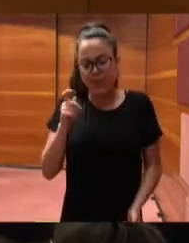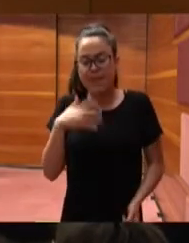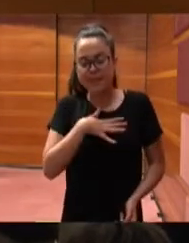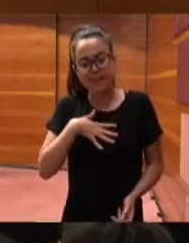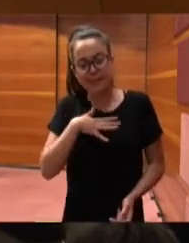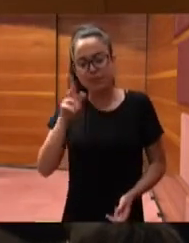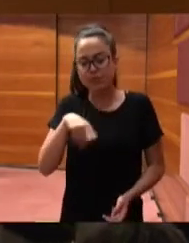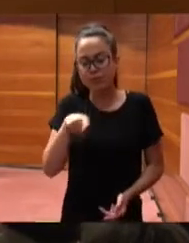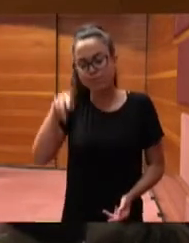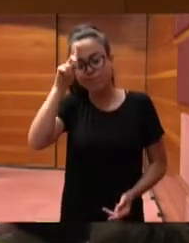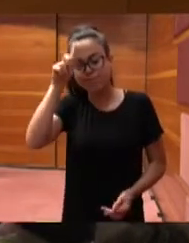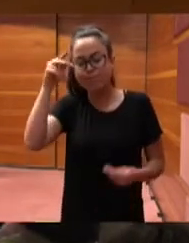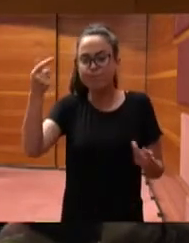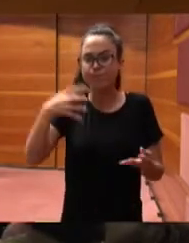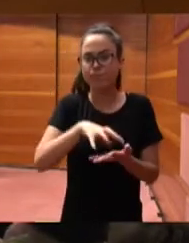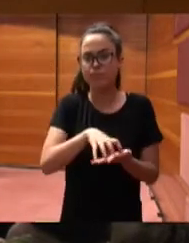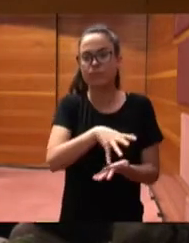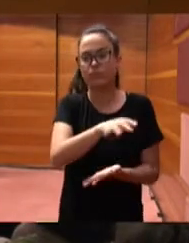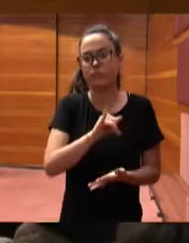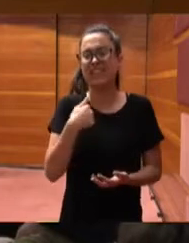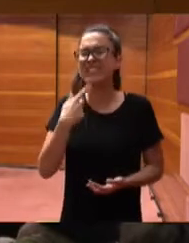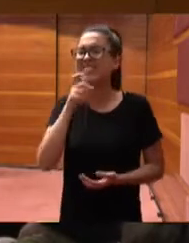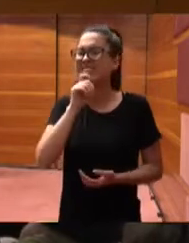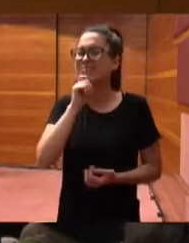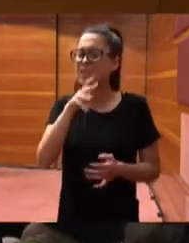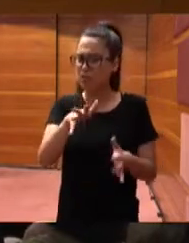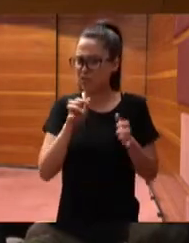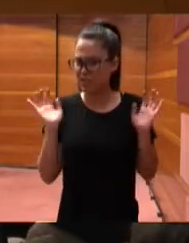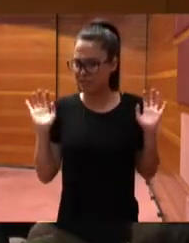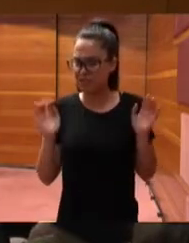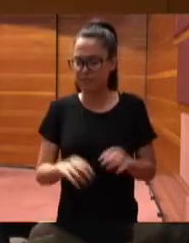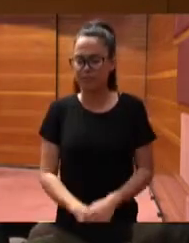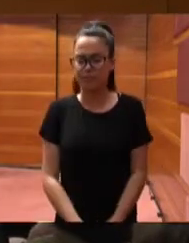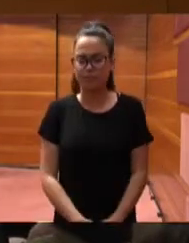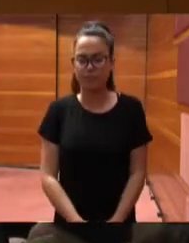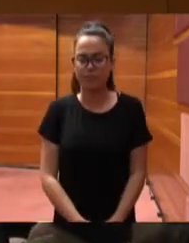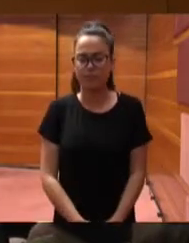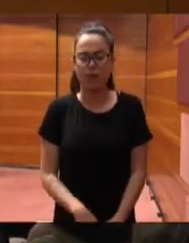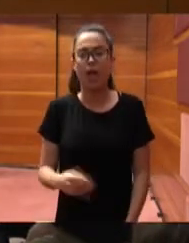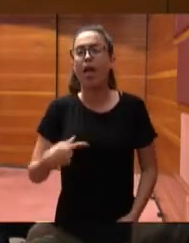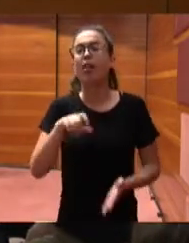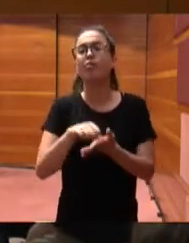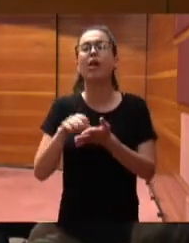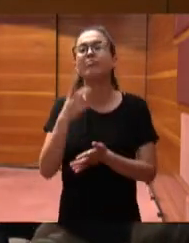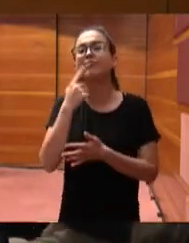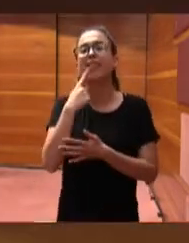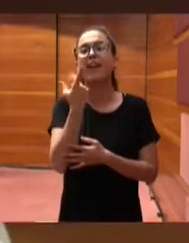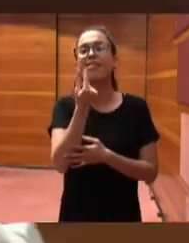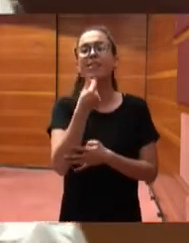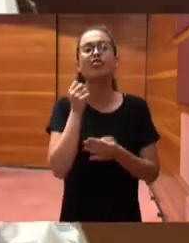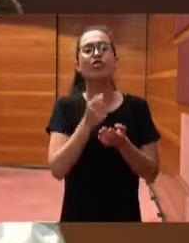Y me explico. Claro, es muy difícil conseguir, cuando le dejas al ciudadano que te diga en qué quiere gastar, que la gente no sea